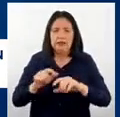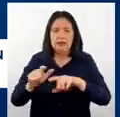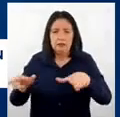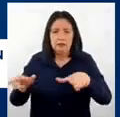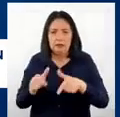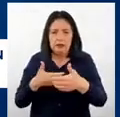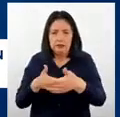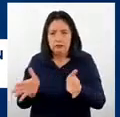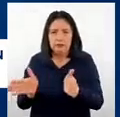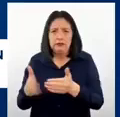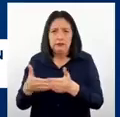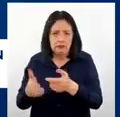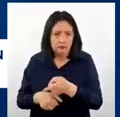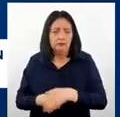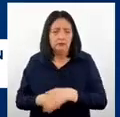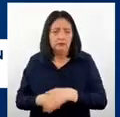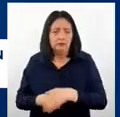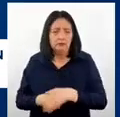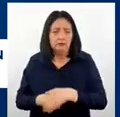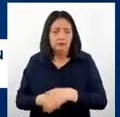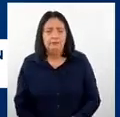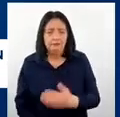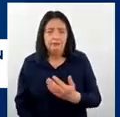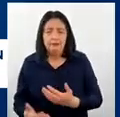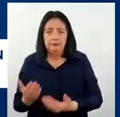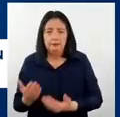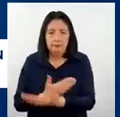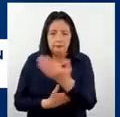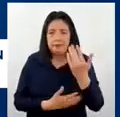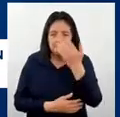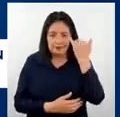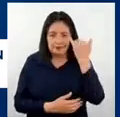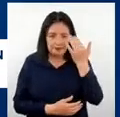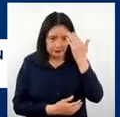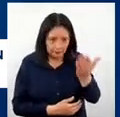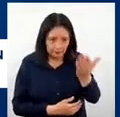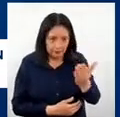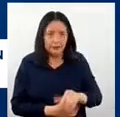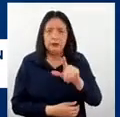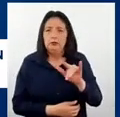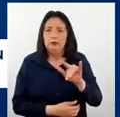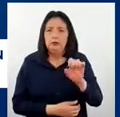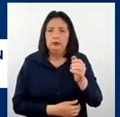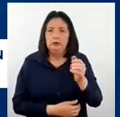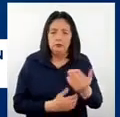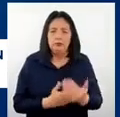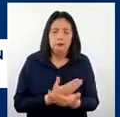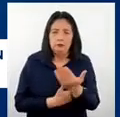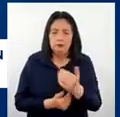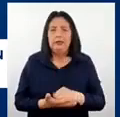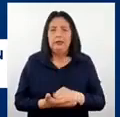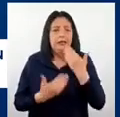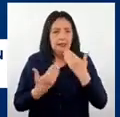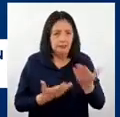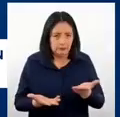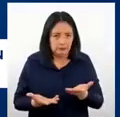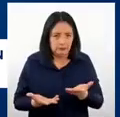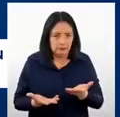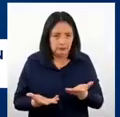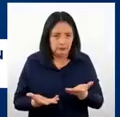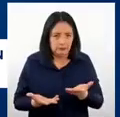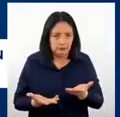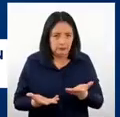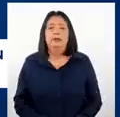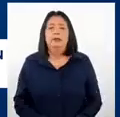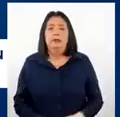cerrados? Sí, Isabel, muy buenos días. Y también a ti, Luisa, muy buenos días. Gracias por la invitación. La pregunta